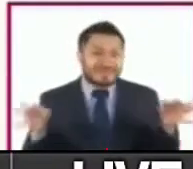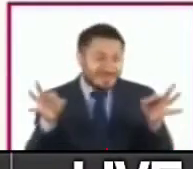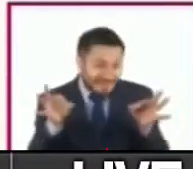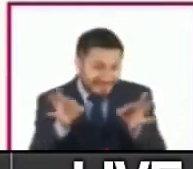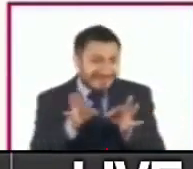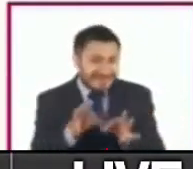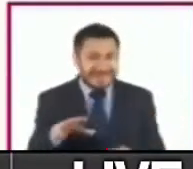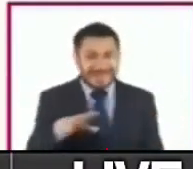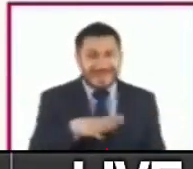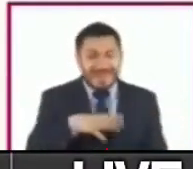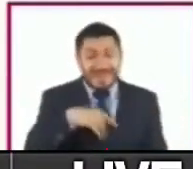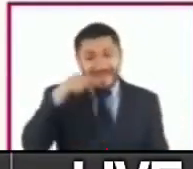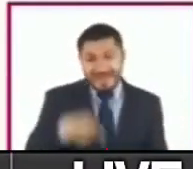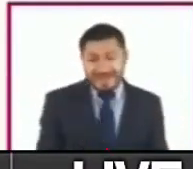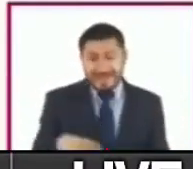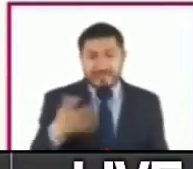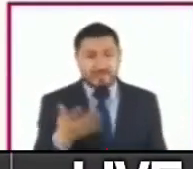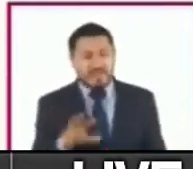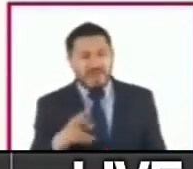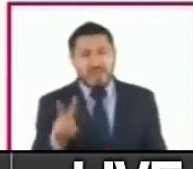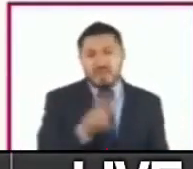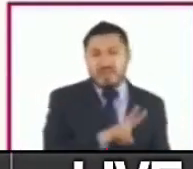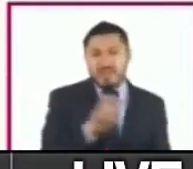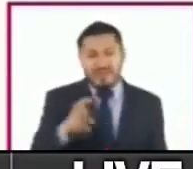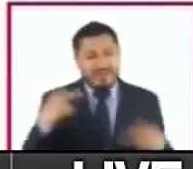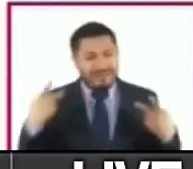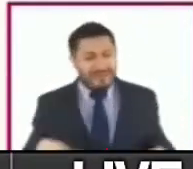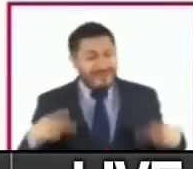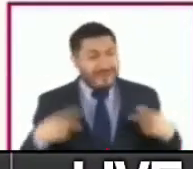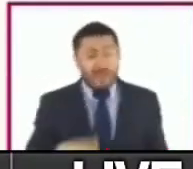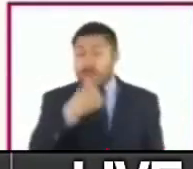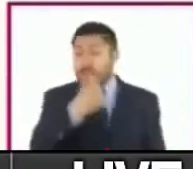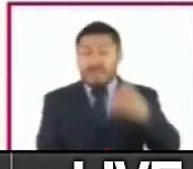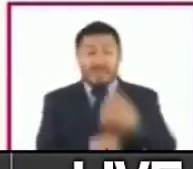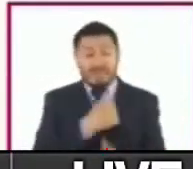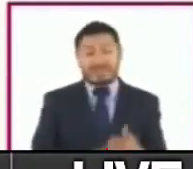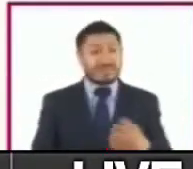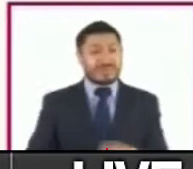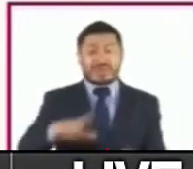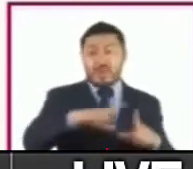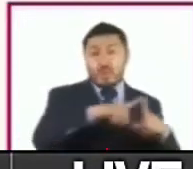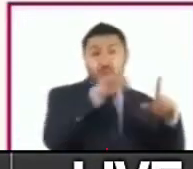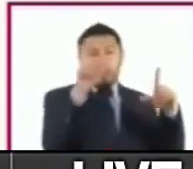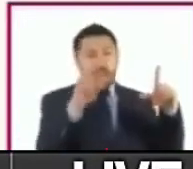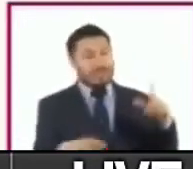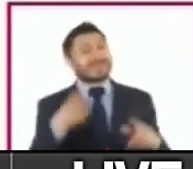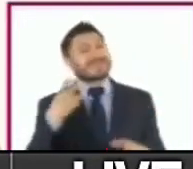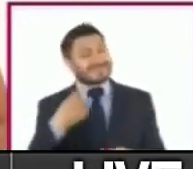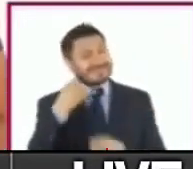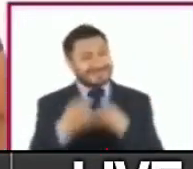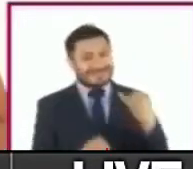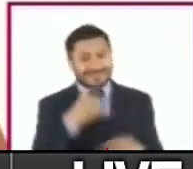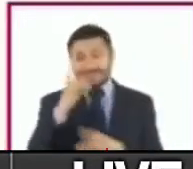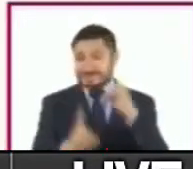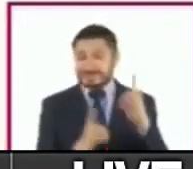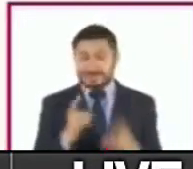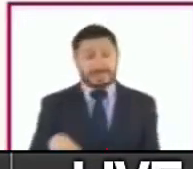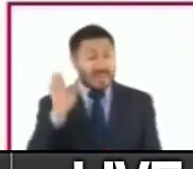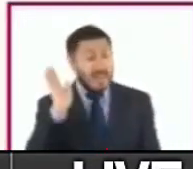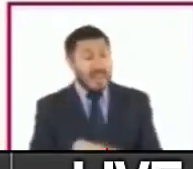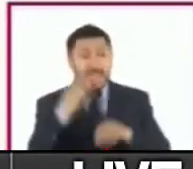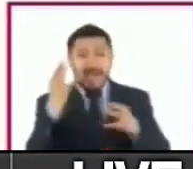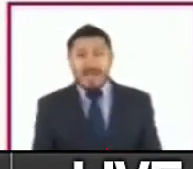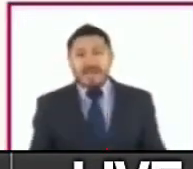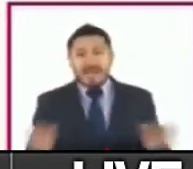teniendo una plantilla aproximada de 200 atletas que lo practican a lo largo del país. El logro más importante como país en